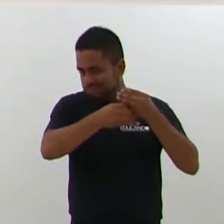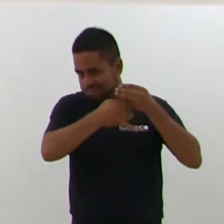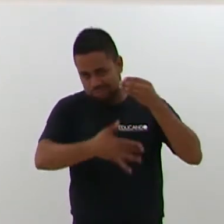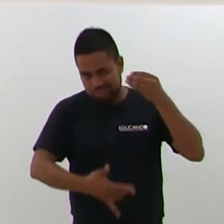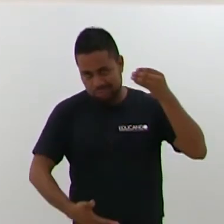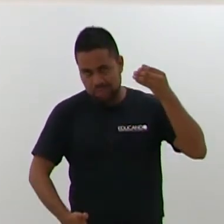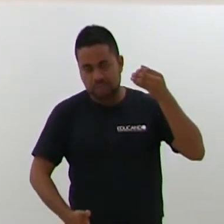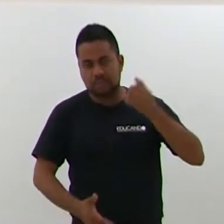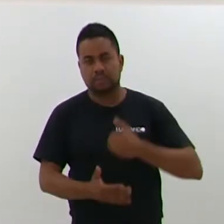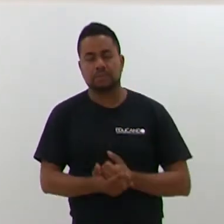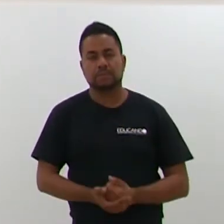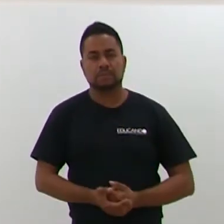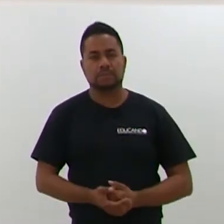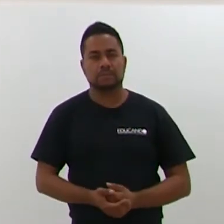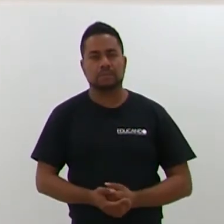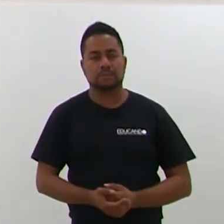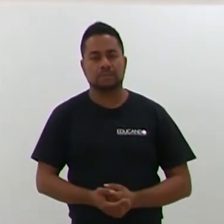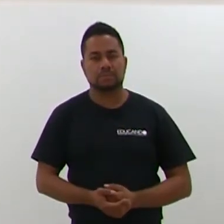hospital.